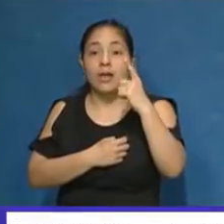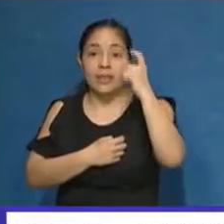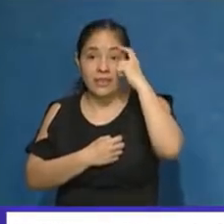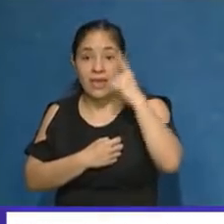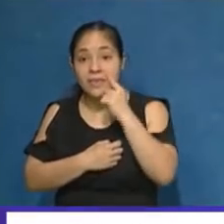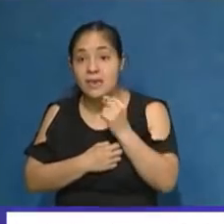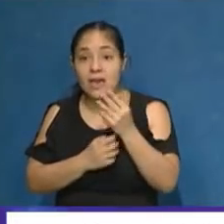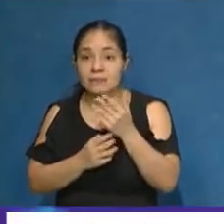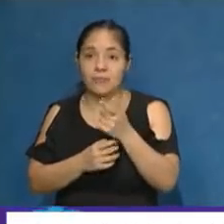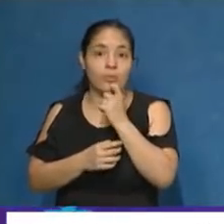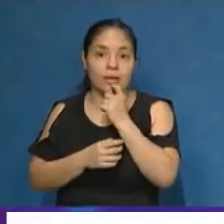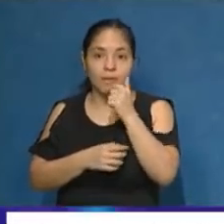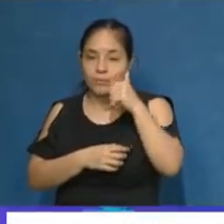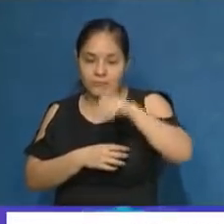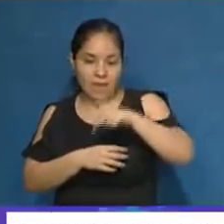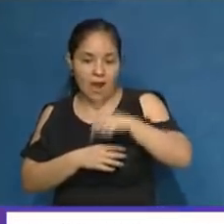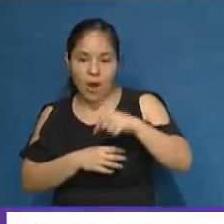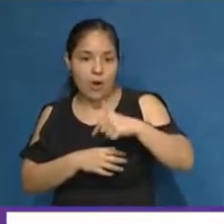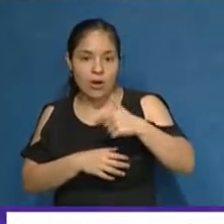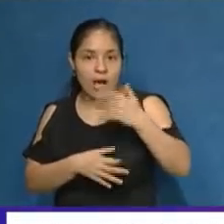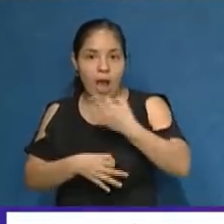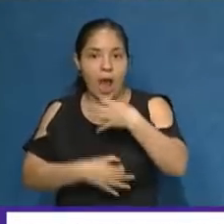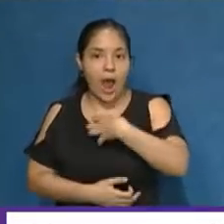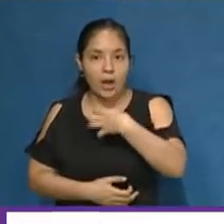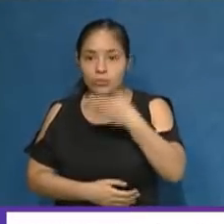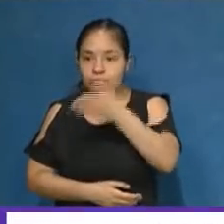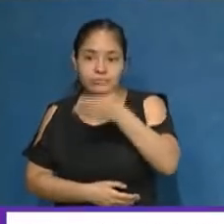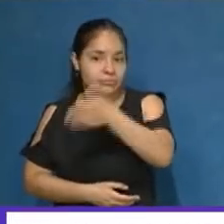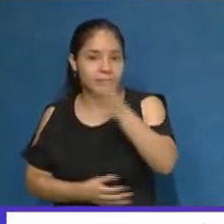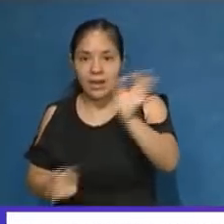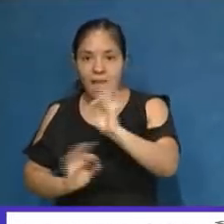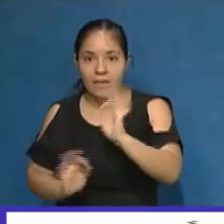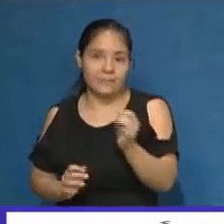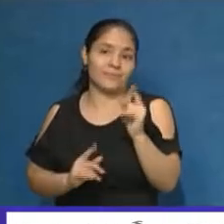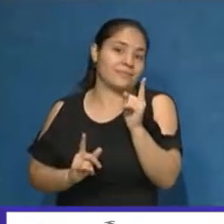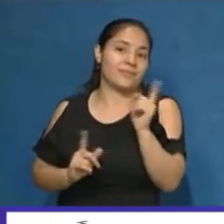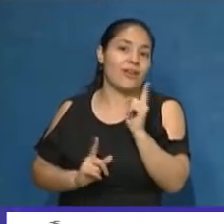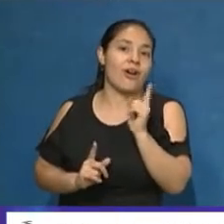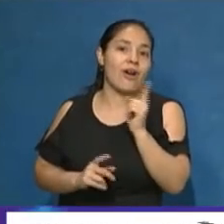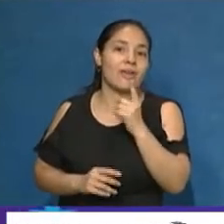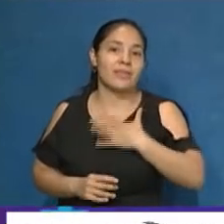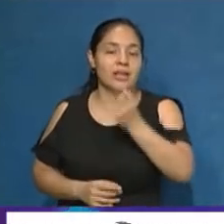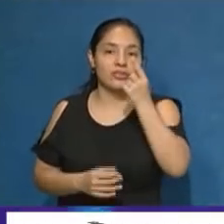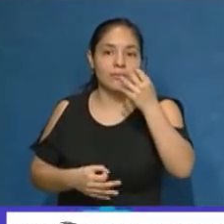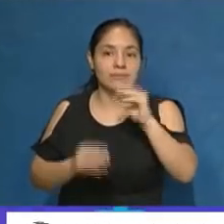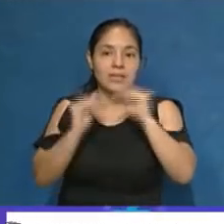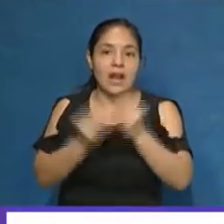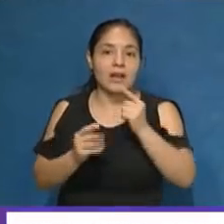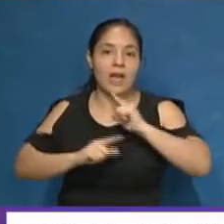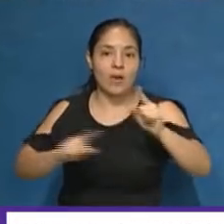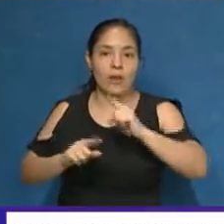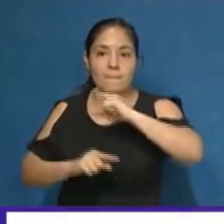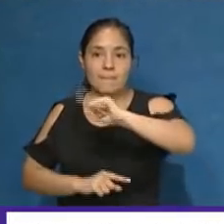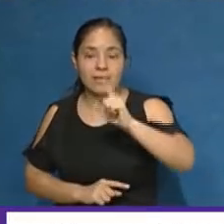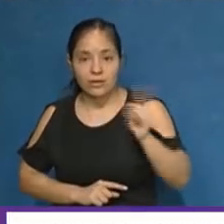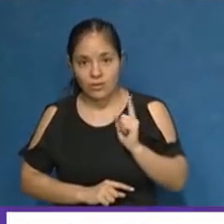pues ya no están yendo. Exacto, ya no hemos terminado. Bueno, pero esto no es una cosa propugnada por la Dirección General de Escuela. la Dirección General de Escuelas. Es más, en su